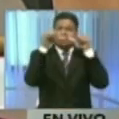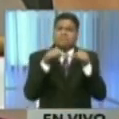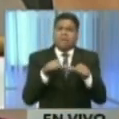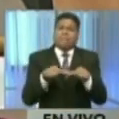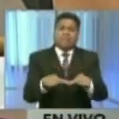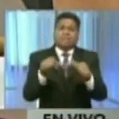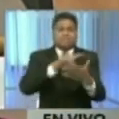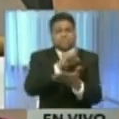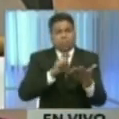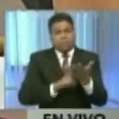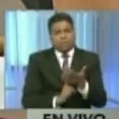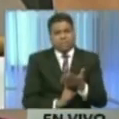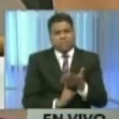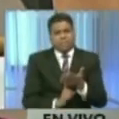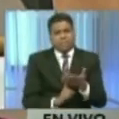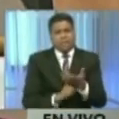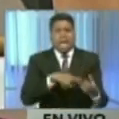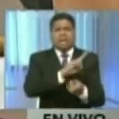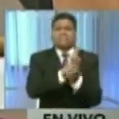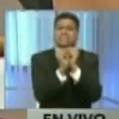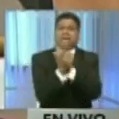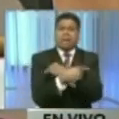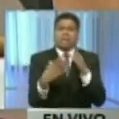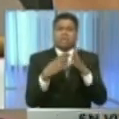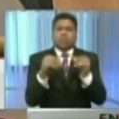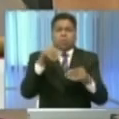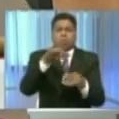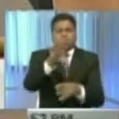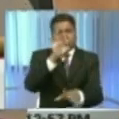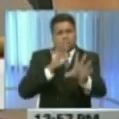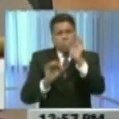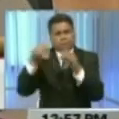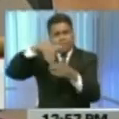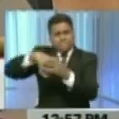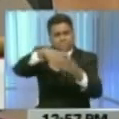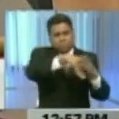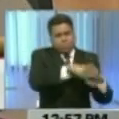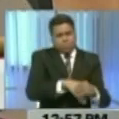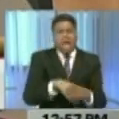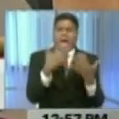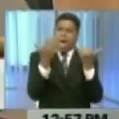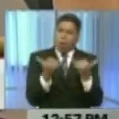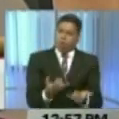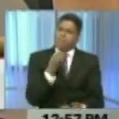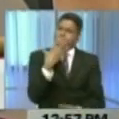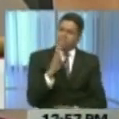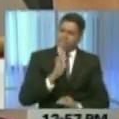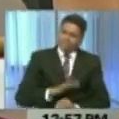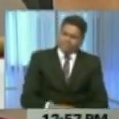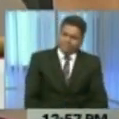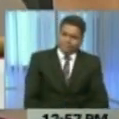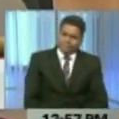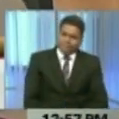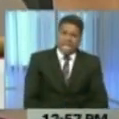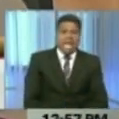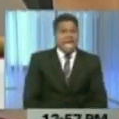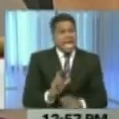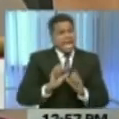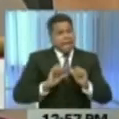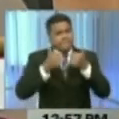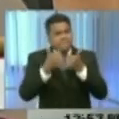mecanismo para revocar los cargos de elección popular. Ahora bien, este mecanismo se